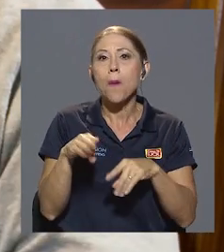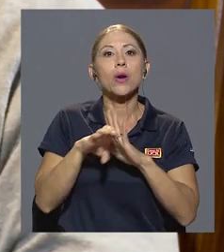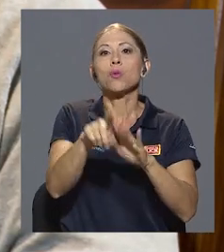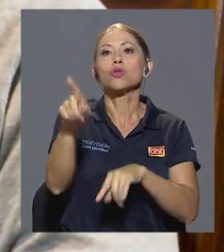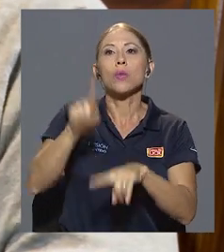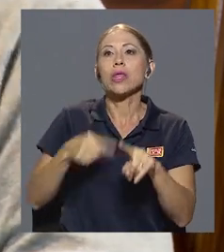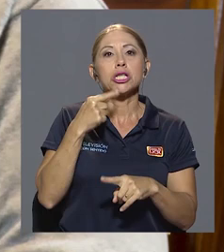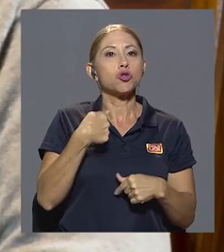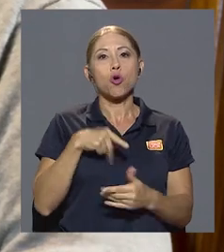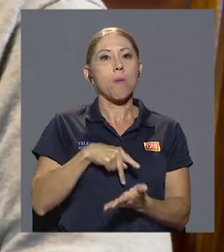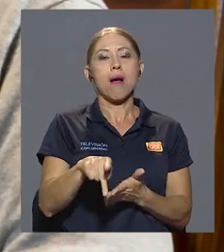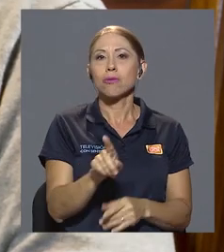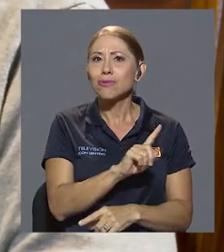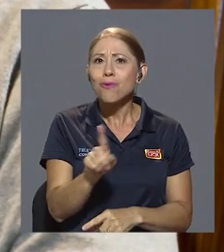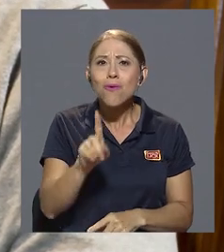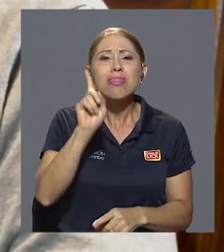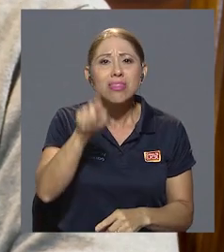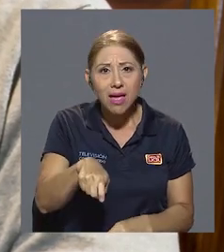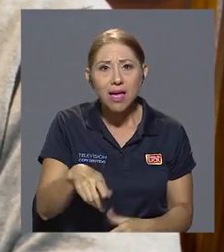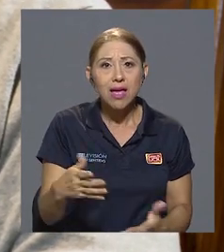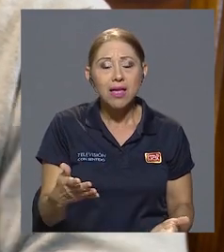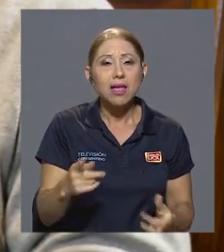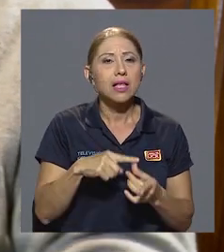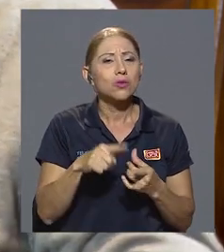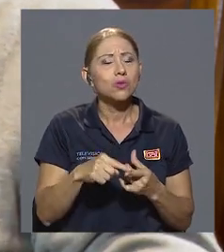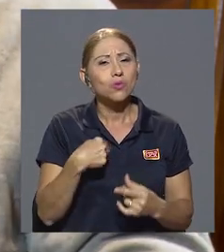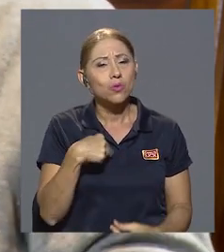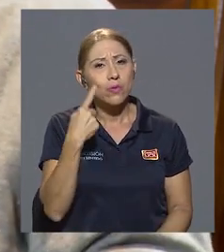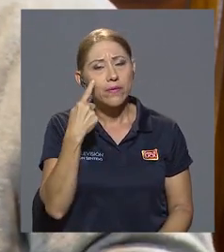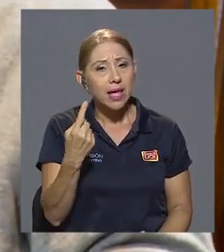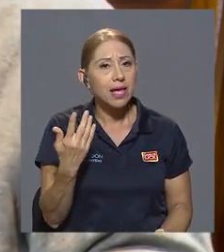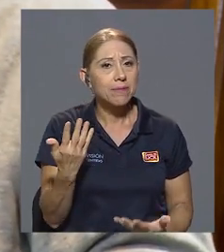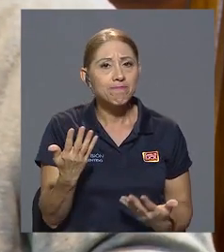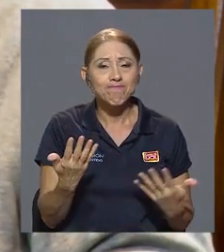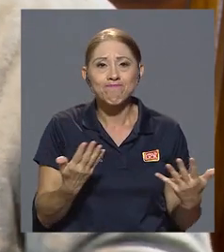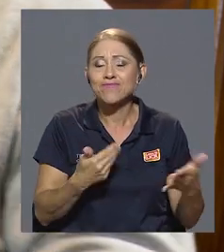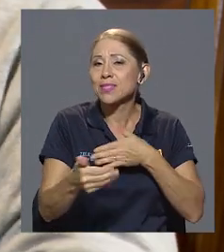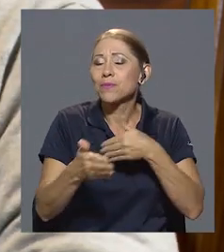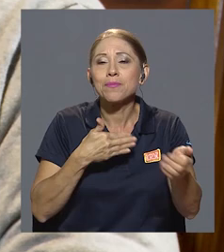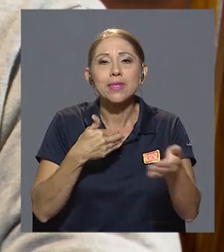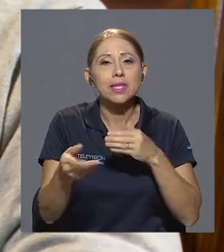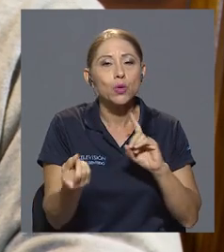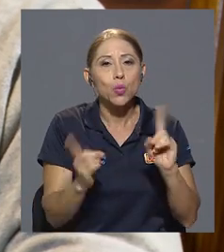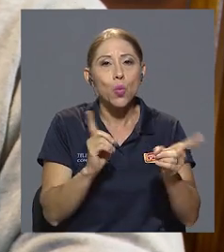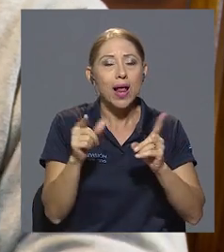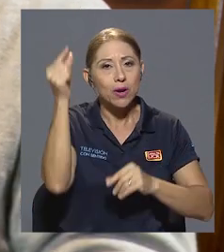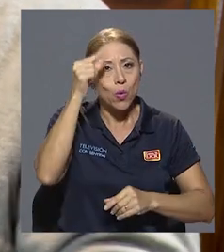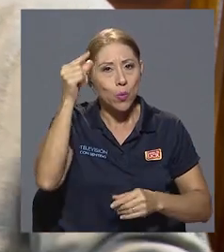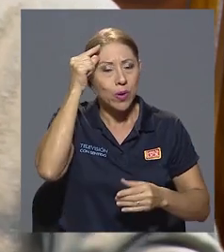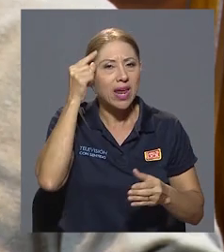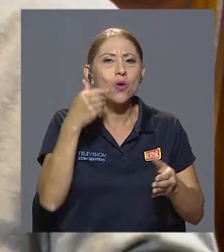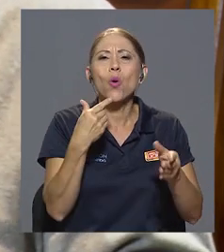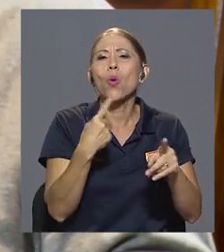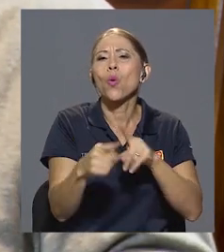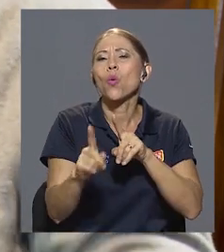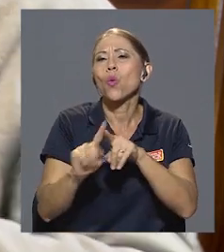no pagar y claro lo que uno ve es que en casi independientemente de cuál es el gobierno o los